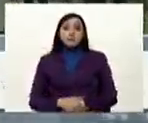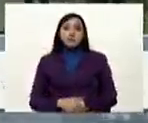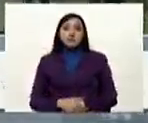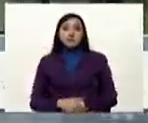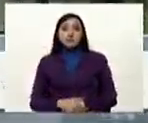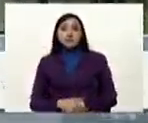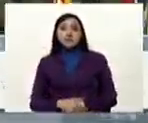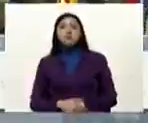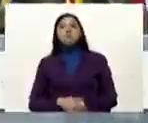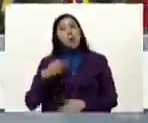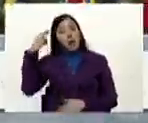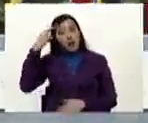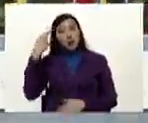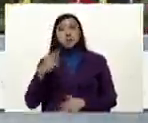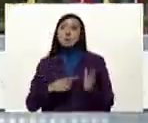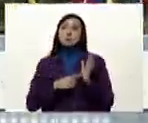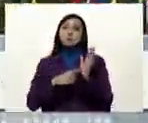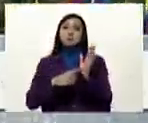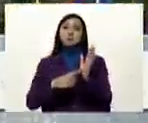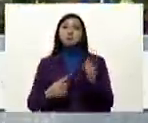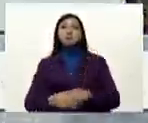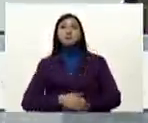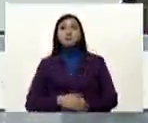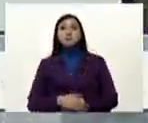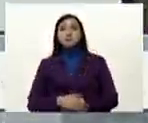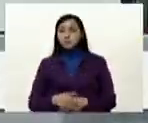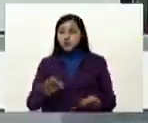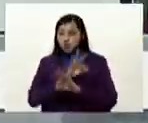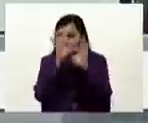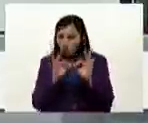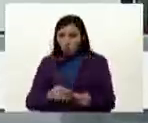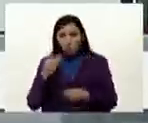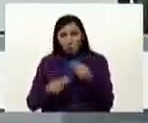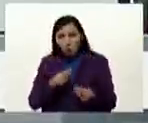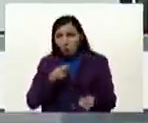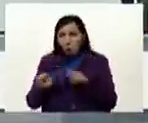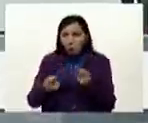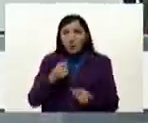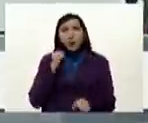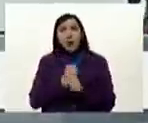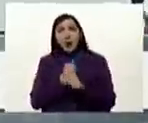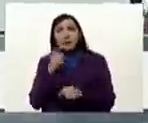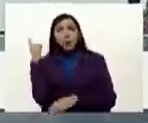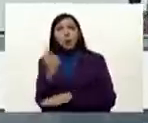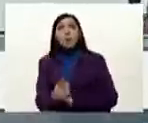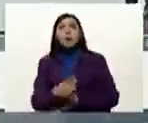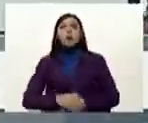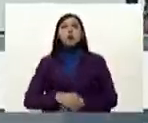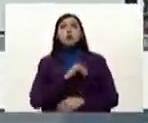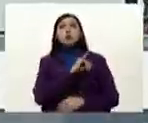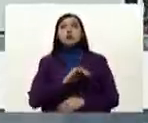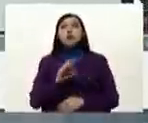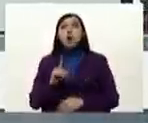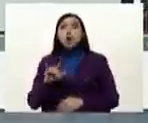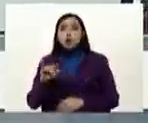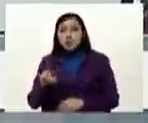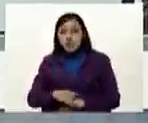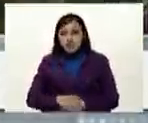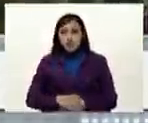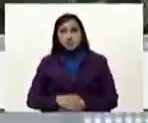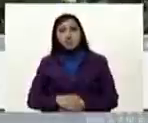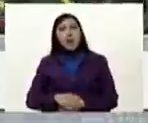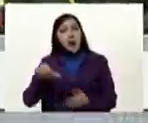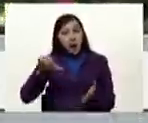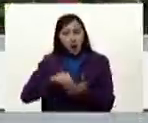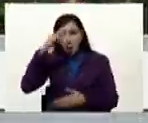ya eso es una realidad, la estructura de mando de la SODI es fundamental, es el centro de la vida